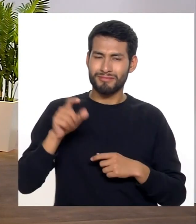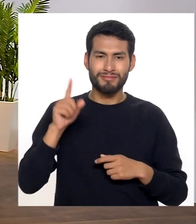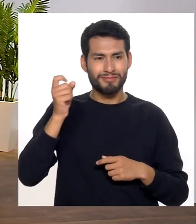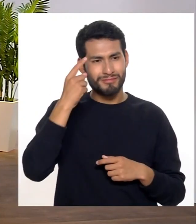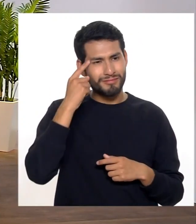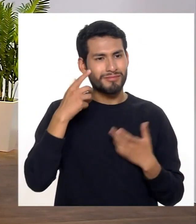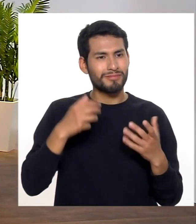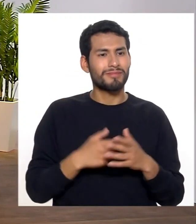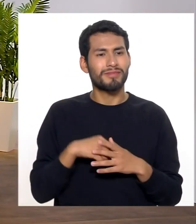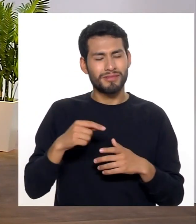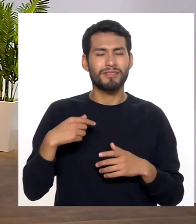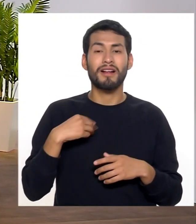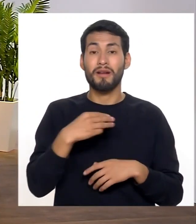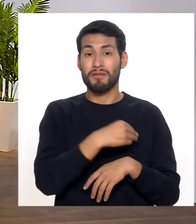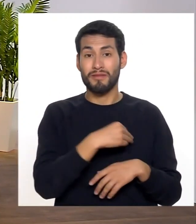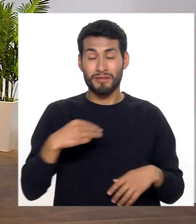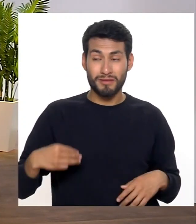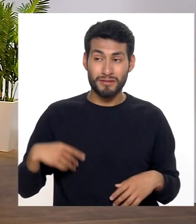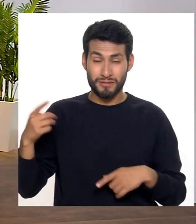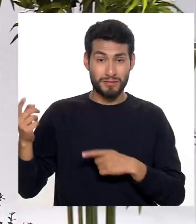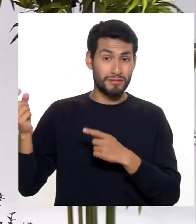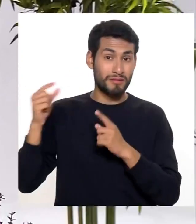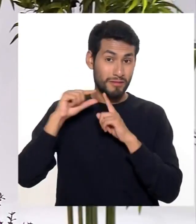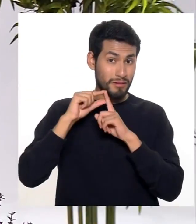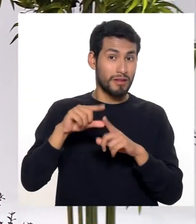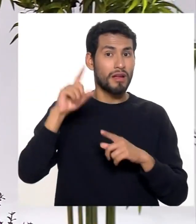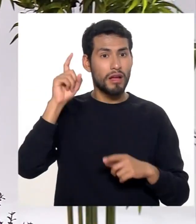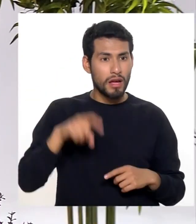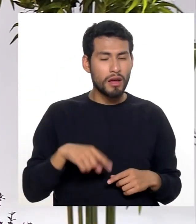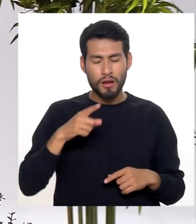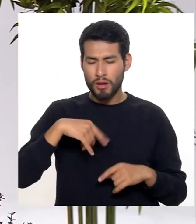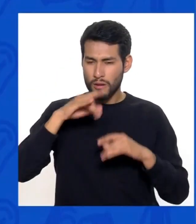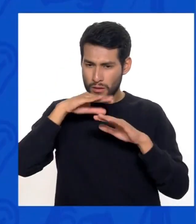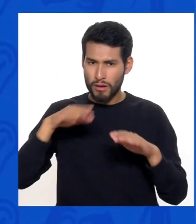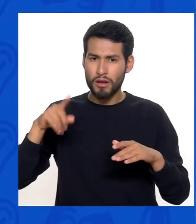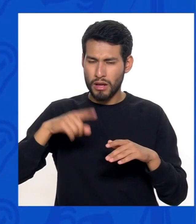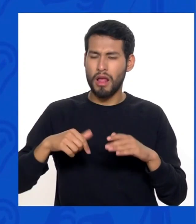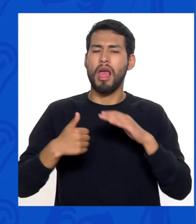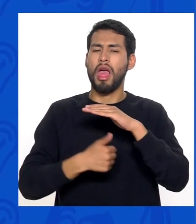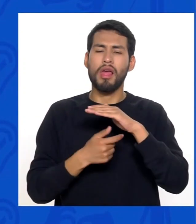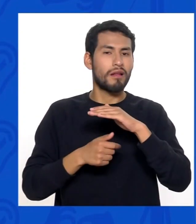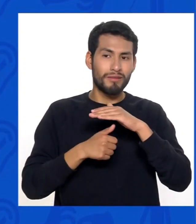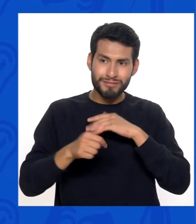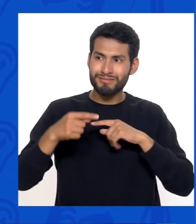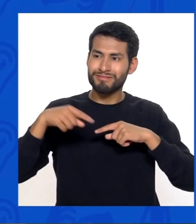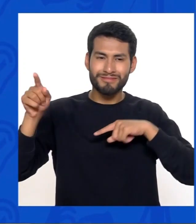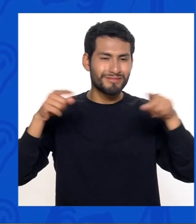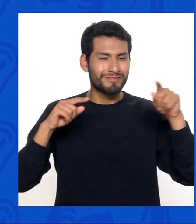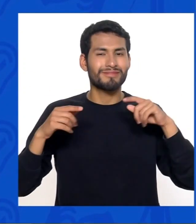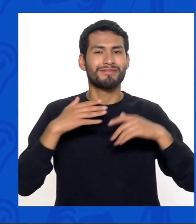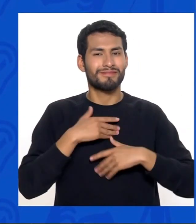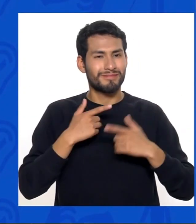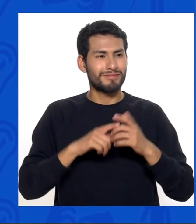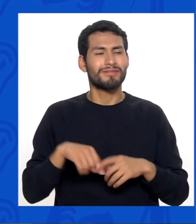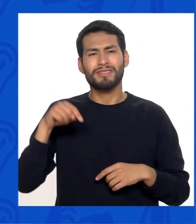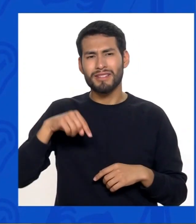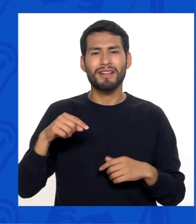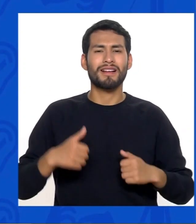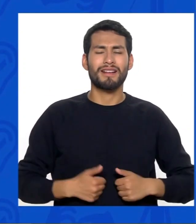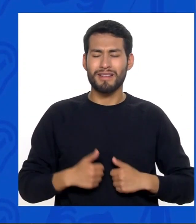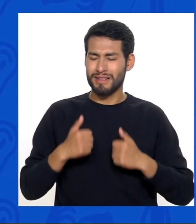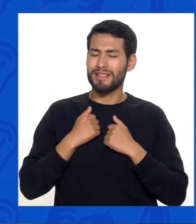política que tiene nuestra ministra, que nos ha dicho, tienen que salir los chicos de los CARs. Entonces, trabajamos todo un plan de